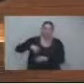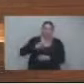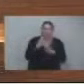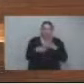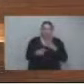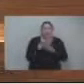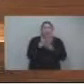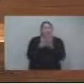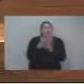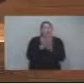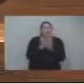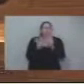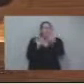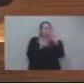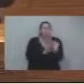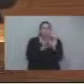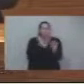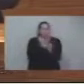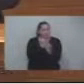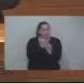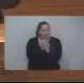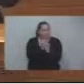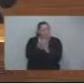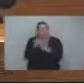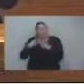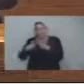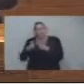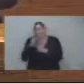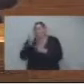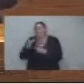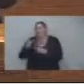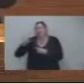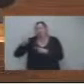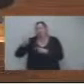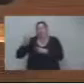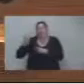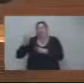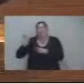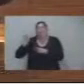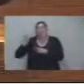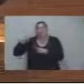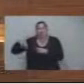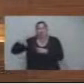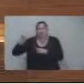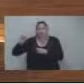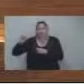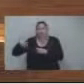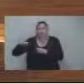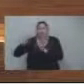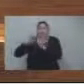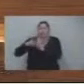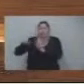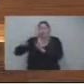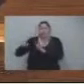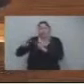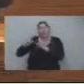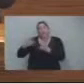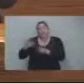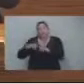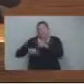de la actividad. Y otra cosa es el aforamiento, que en este momento ya no constituye una prerrogativa sino un inconveniente, porque